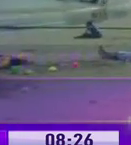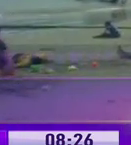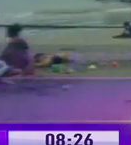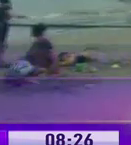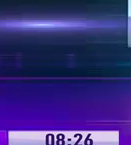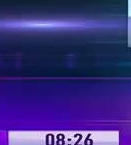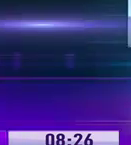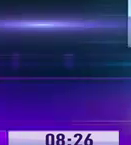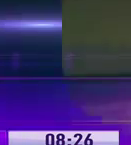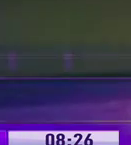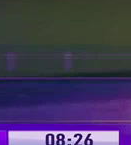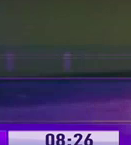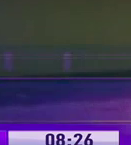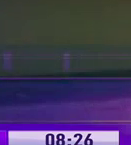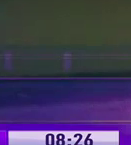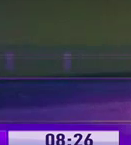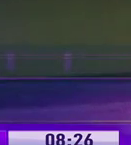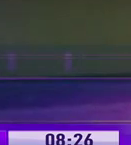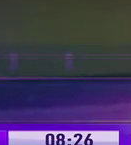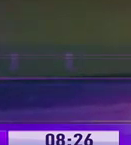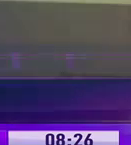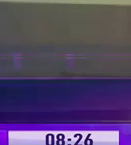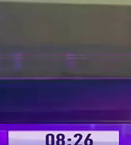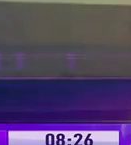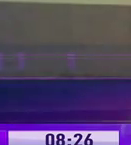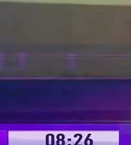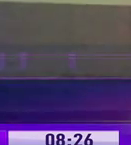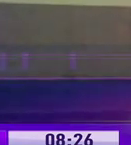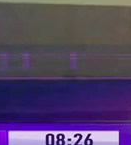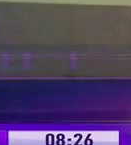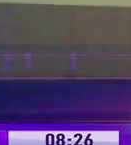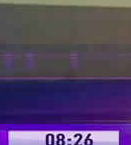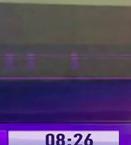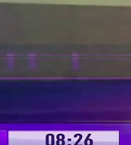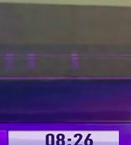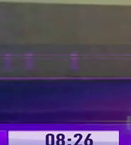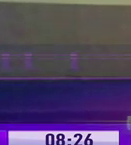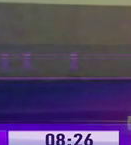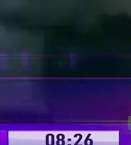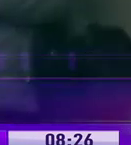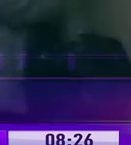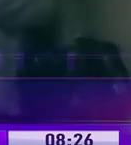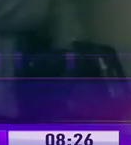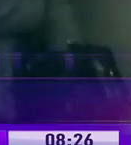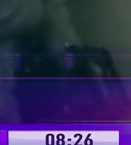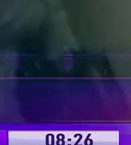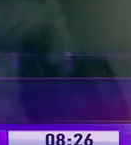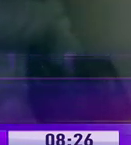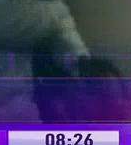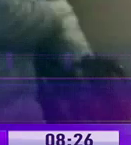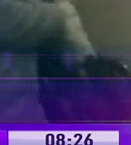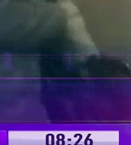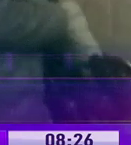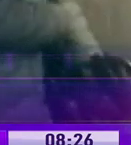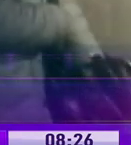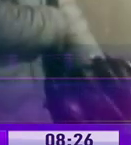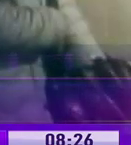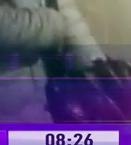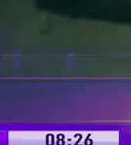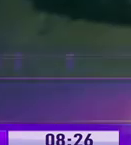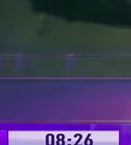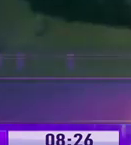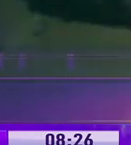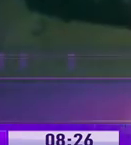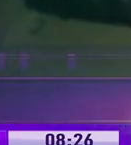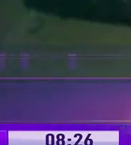cuantiosos daños en una iglesia de Tulcán. Los detalles se los contamos al volver. Son las 8 de la mañana con 26 minutos. Esto es TVC